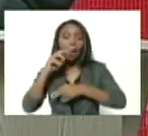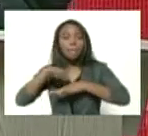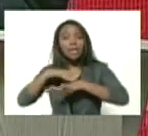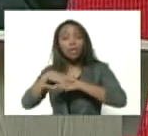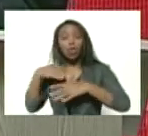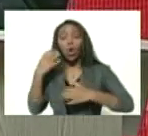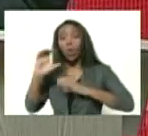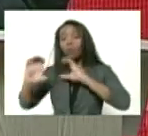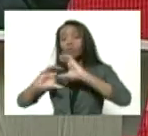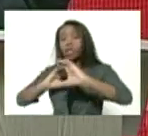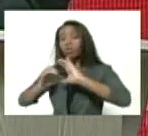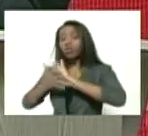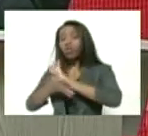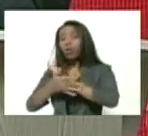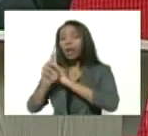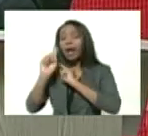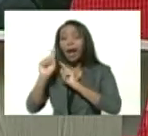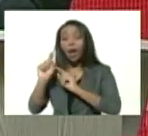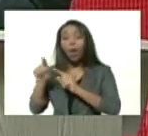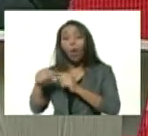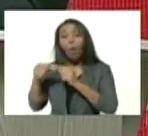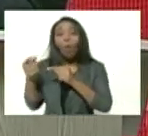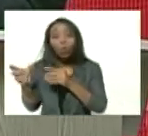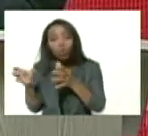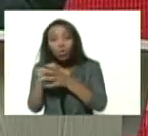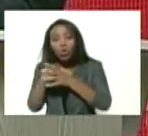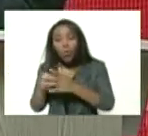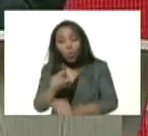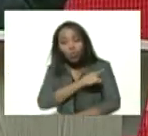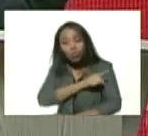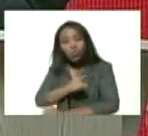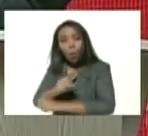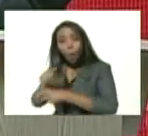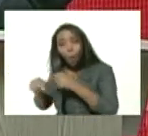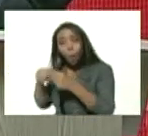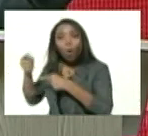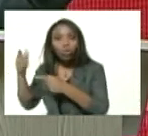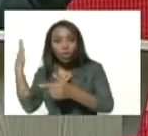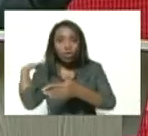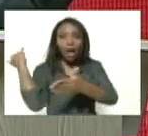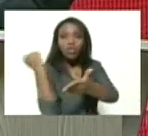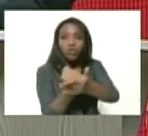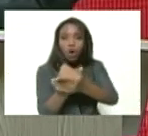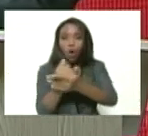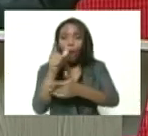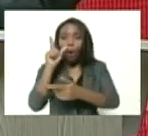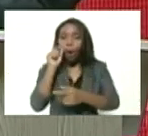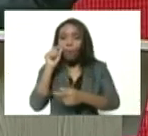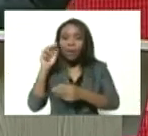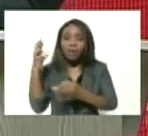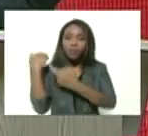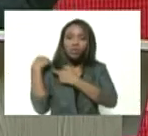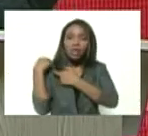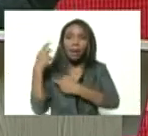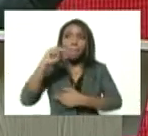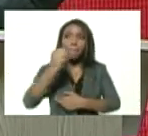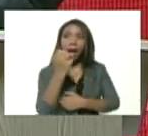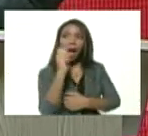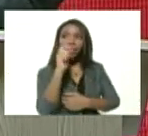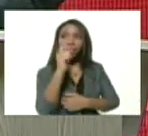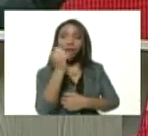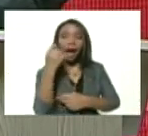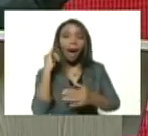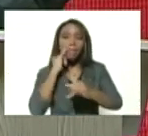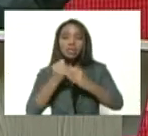Comunicaciones. Había otro grupo dirigido por otro traidor llamado Félix Adonai Mata Sanguinetti,